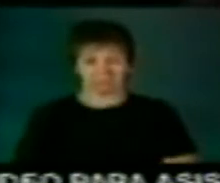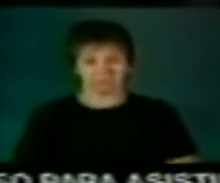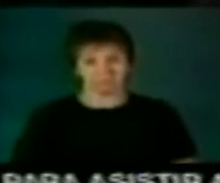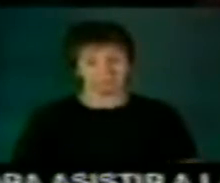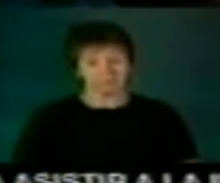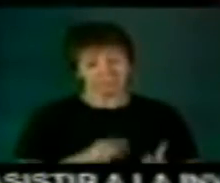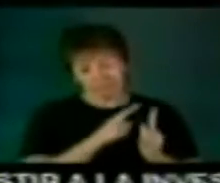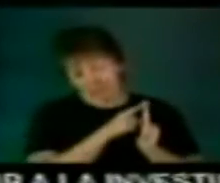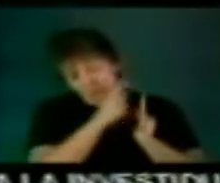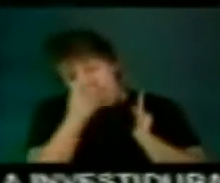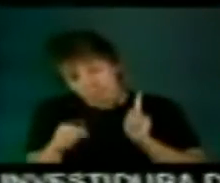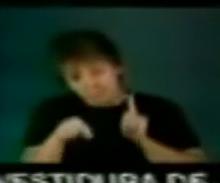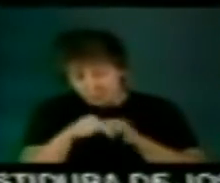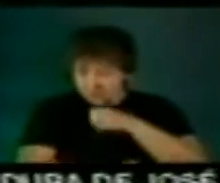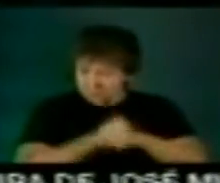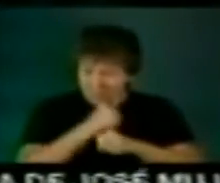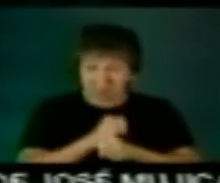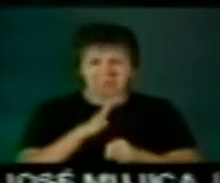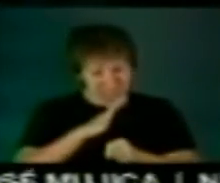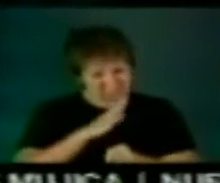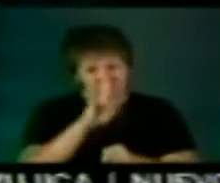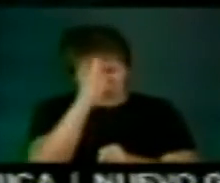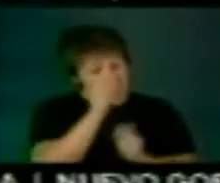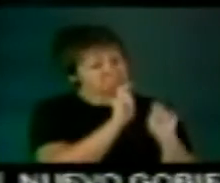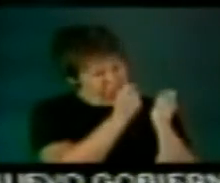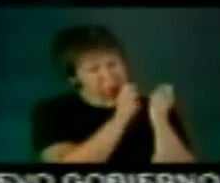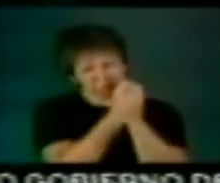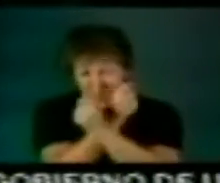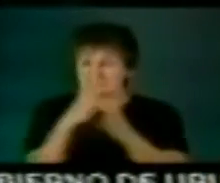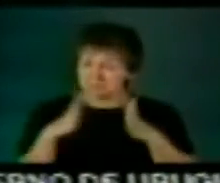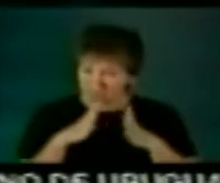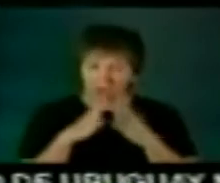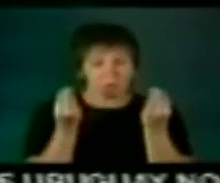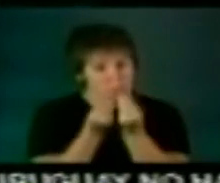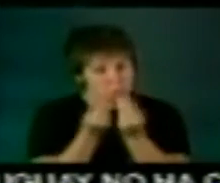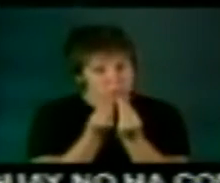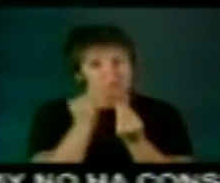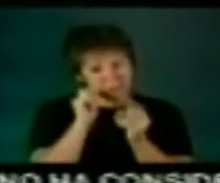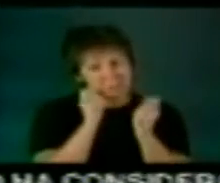En estos años el Uruguay ha cambiado mucho y nadie discute que ha cambiado para bien.